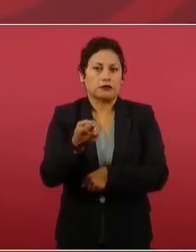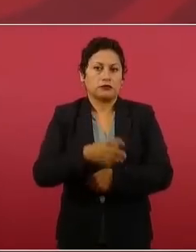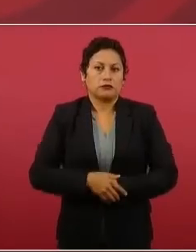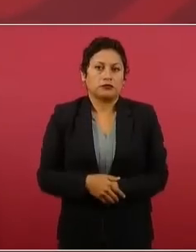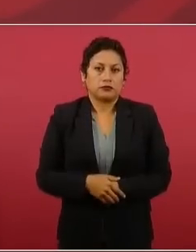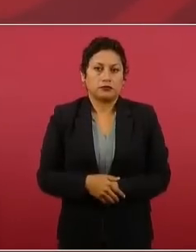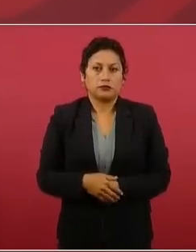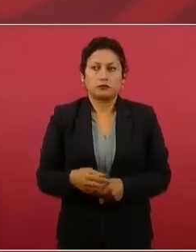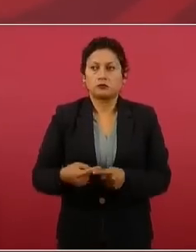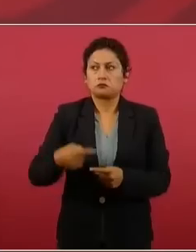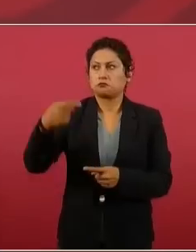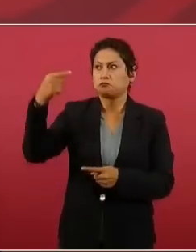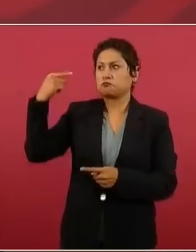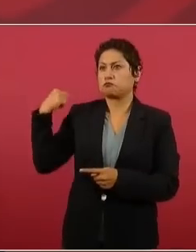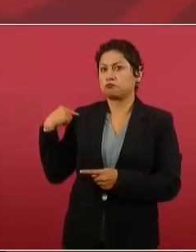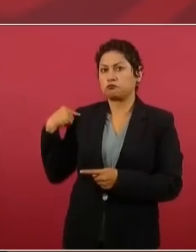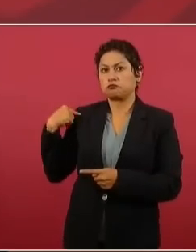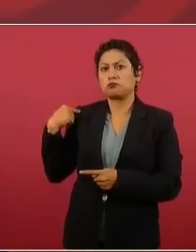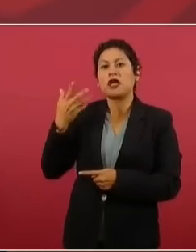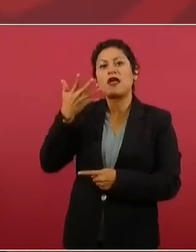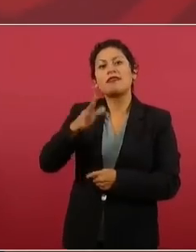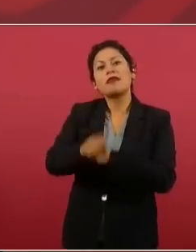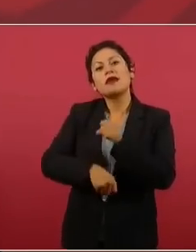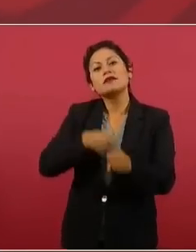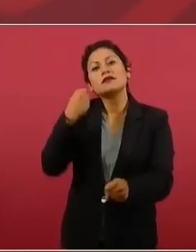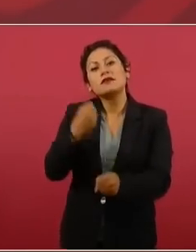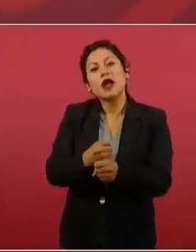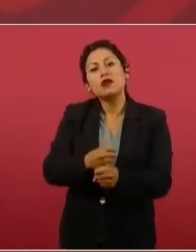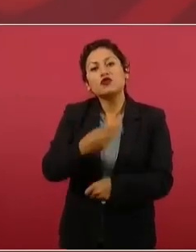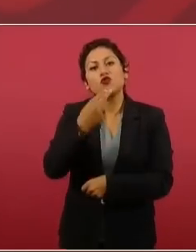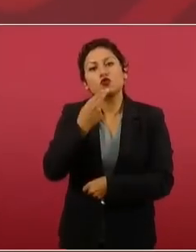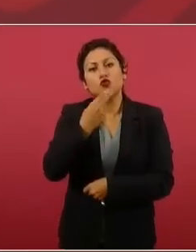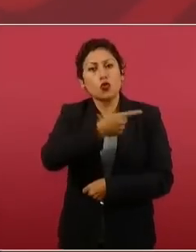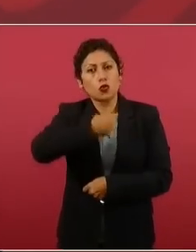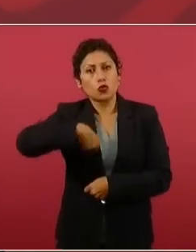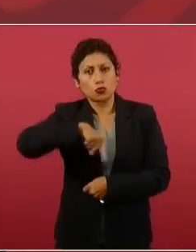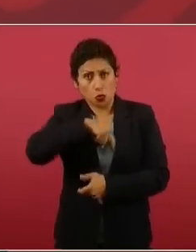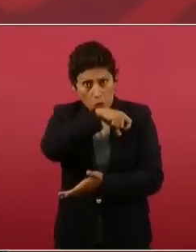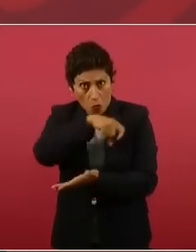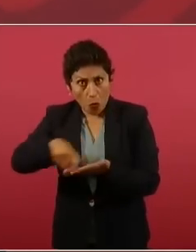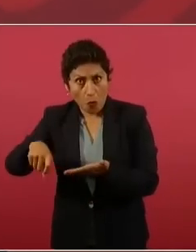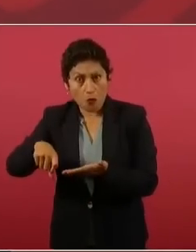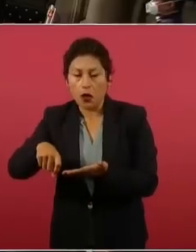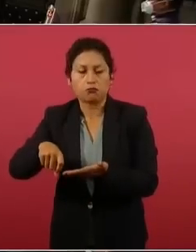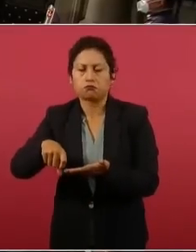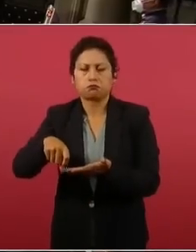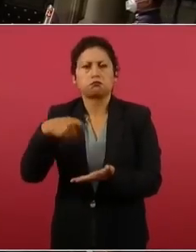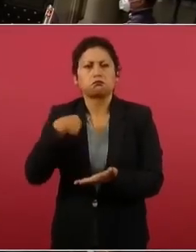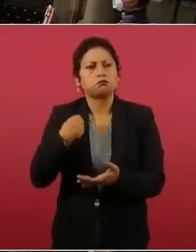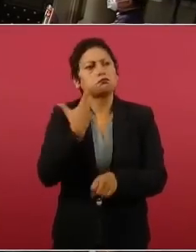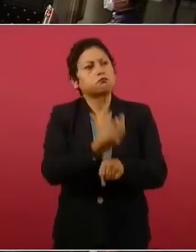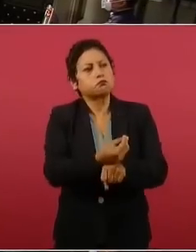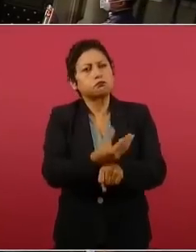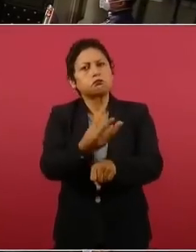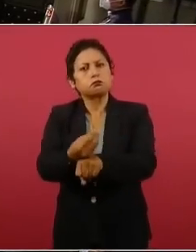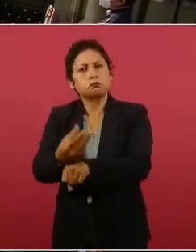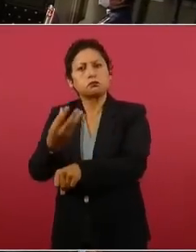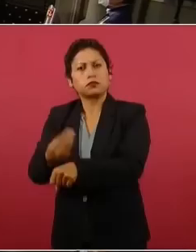10 años de uso. Estamos dando mantenimiento y funcionan bien, no me han dejado